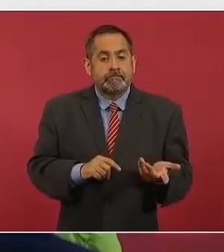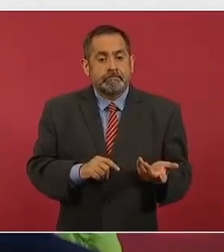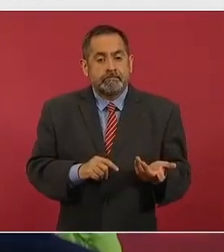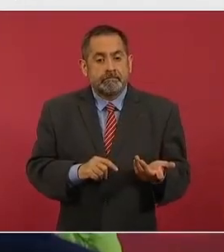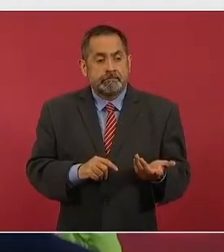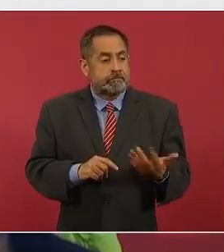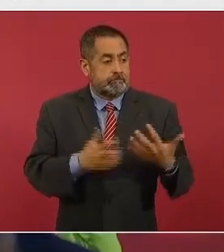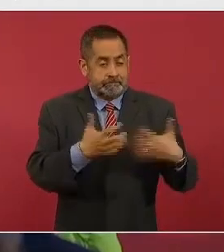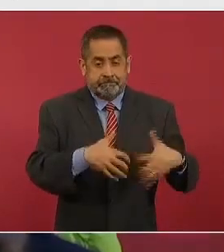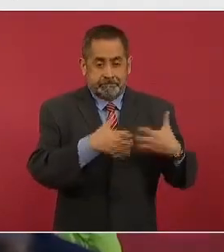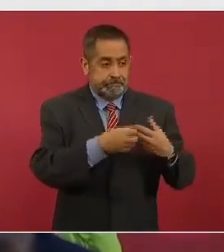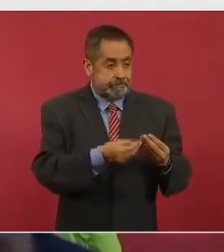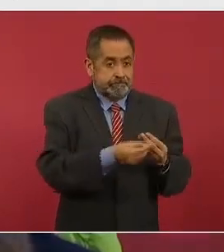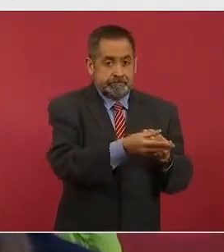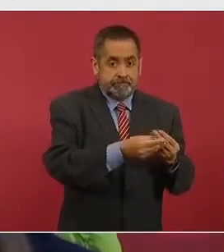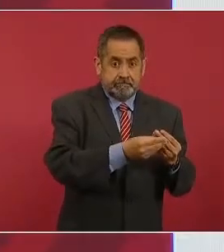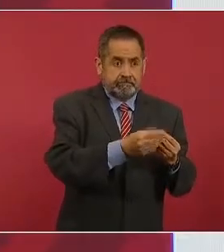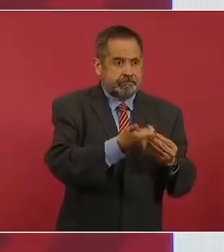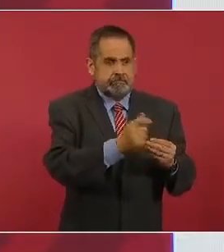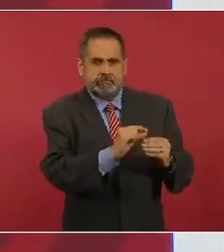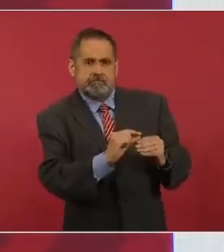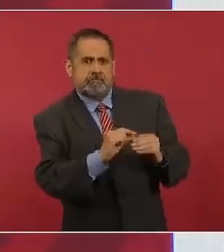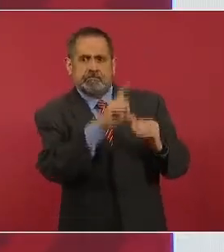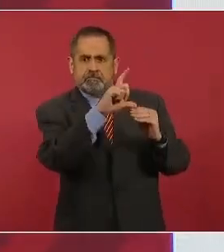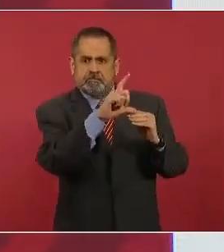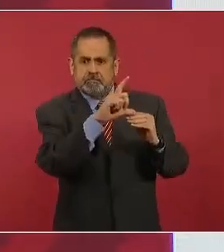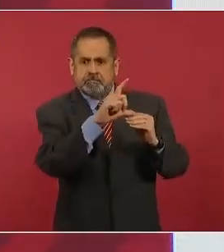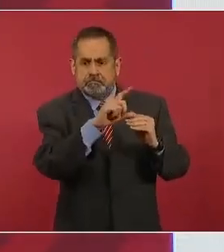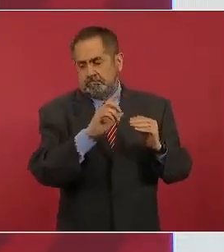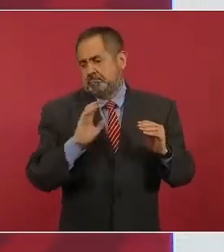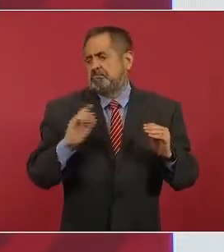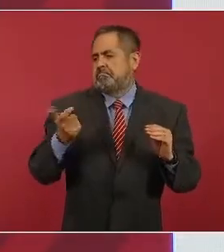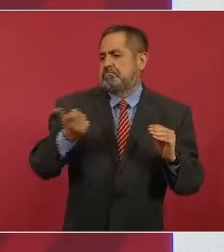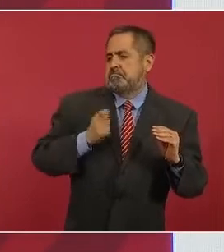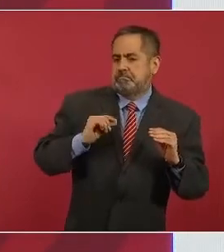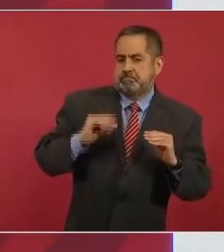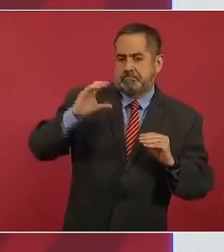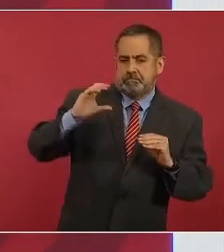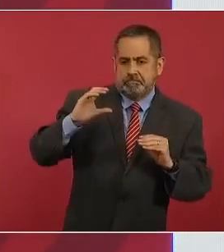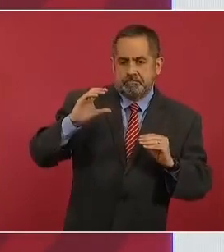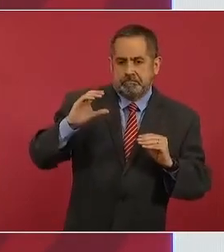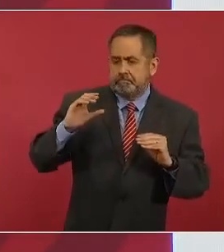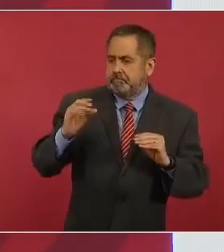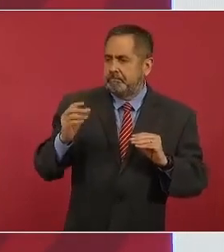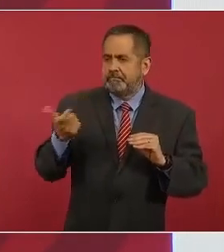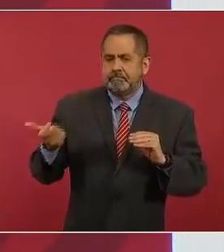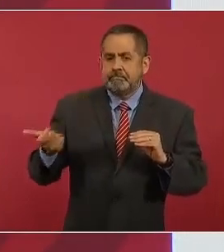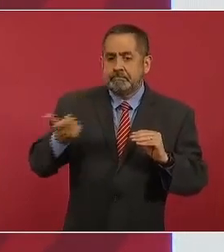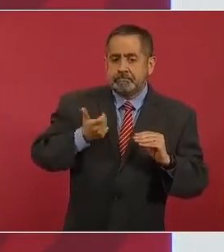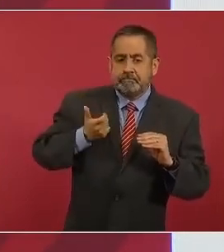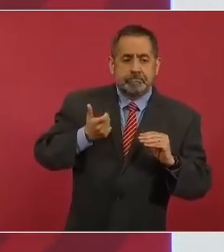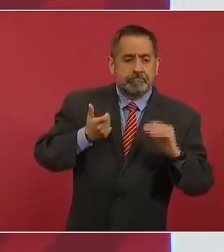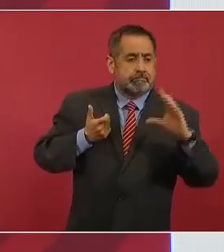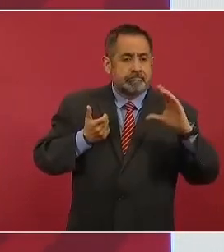los distribuidores subieron los precios y se tragaron